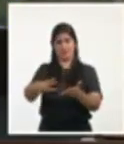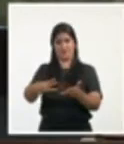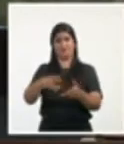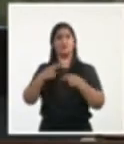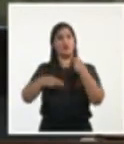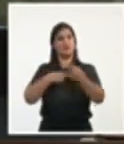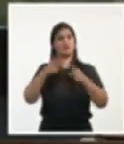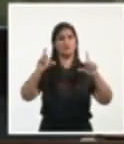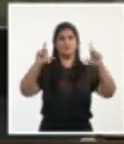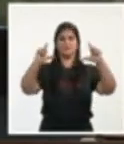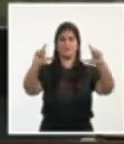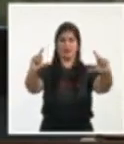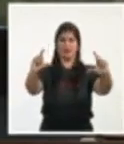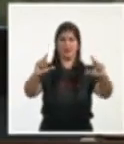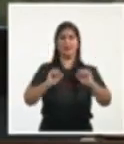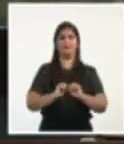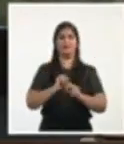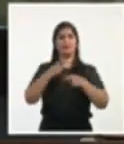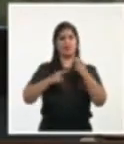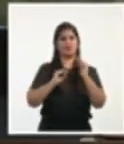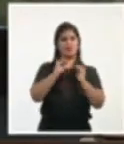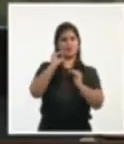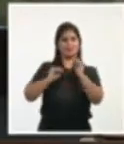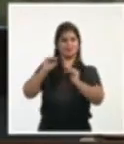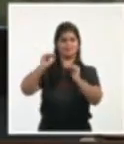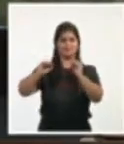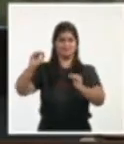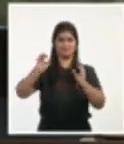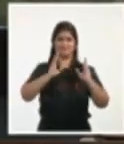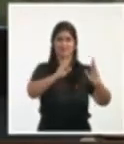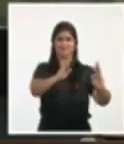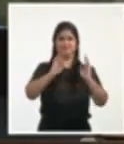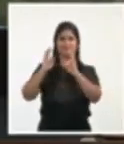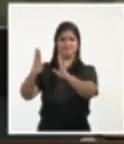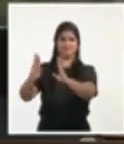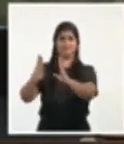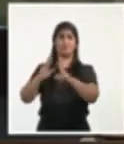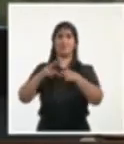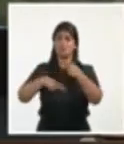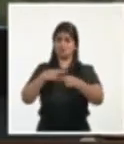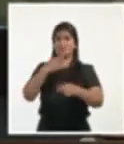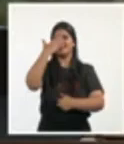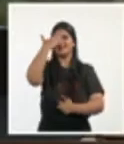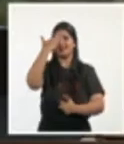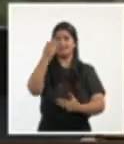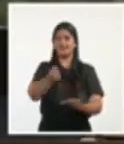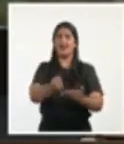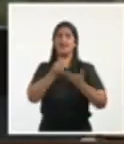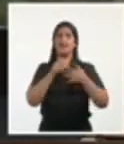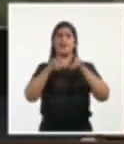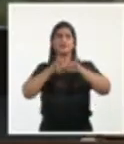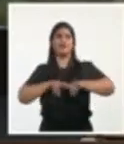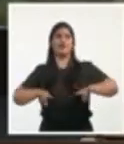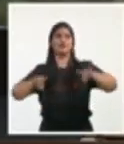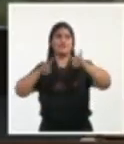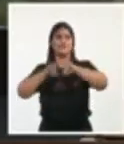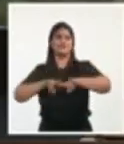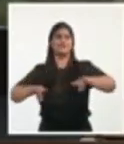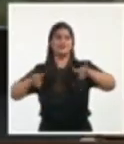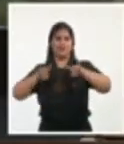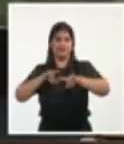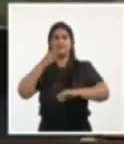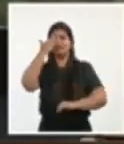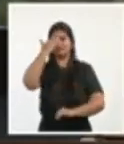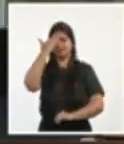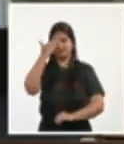como esta y también nos han indicado caminos por donde transitar en el enfrentamiento. Hemos defendido en la estadística